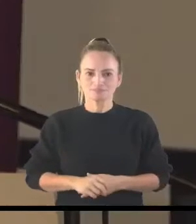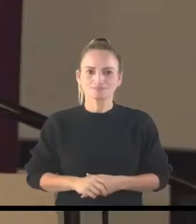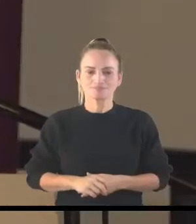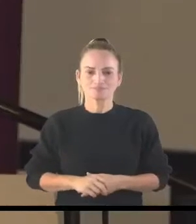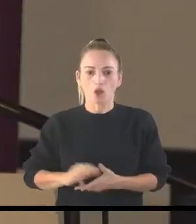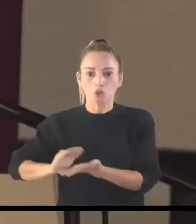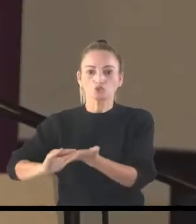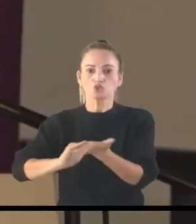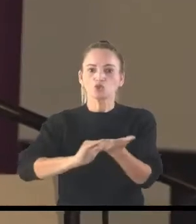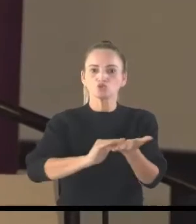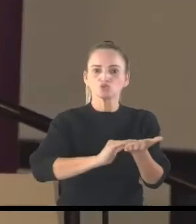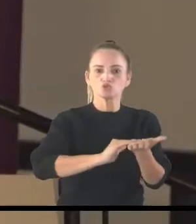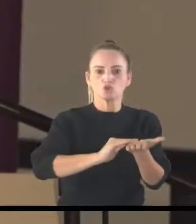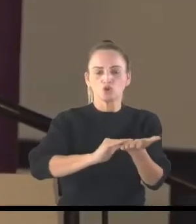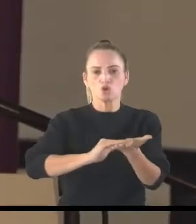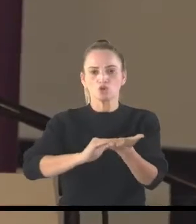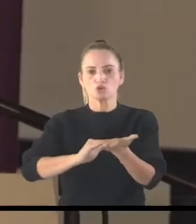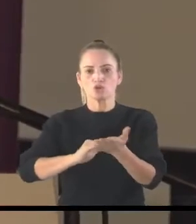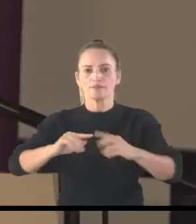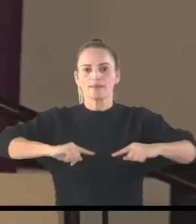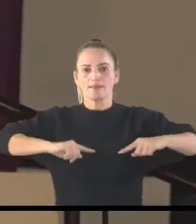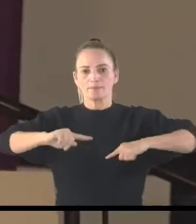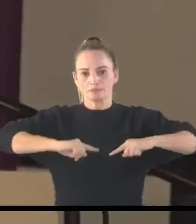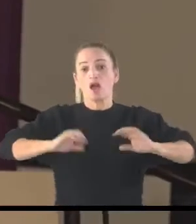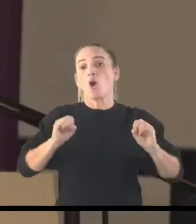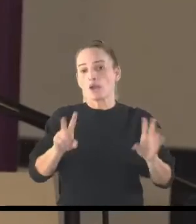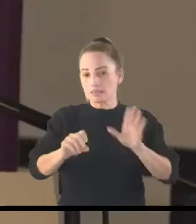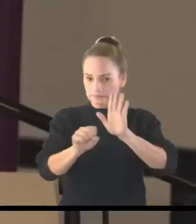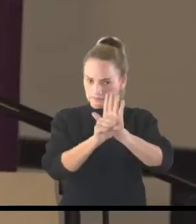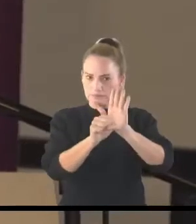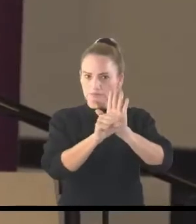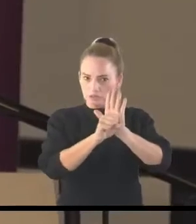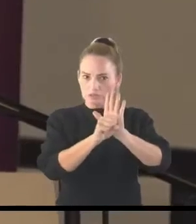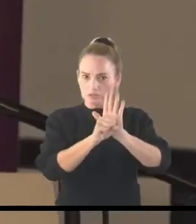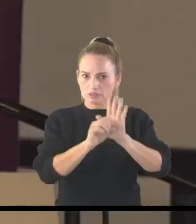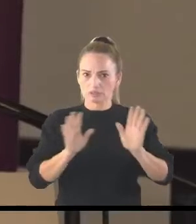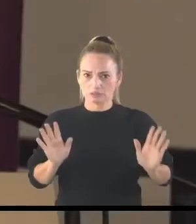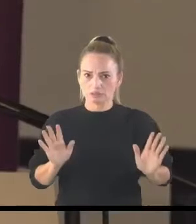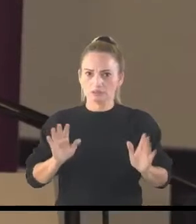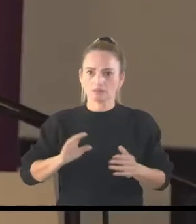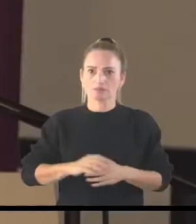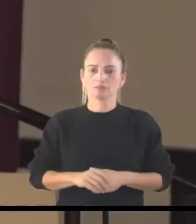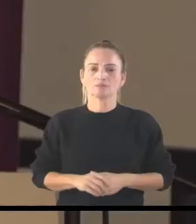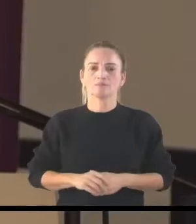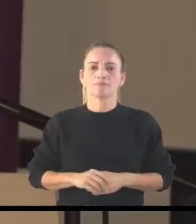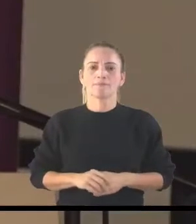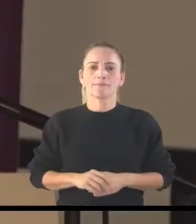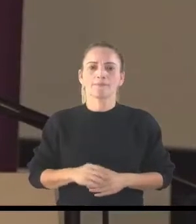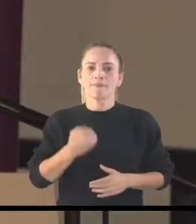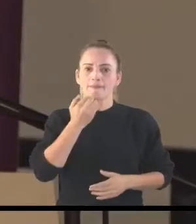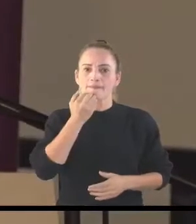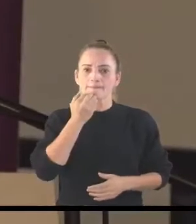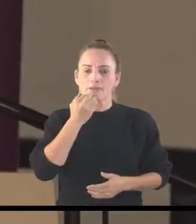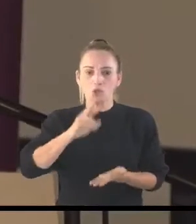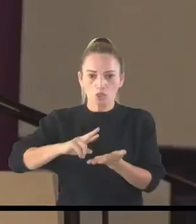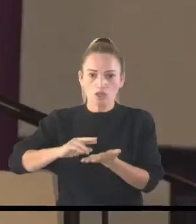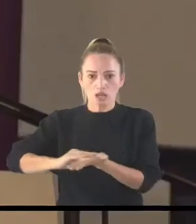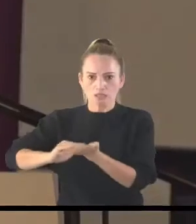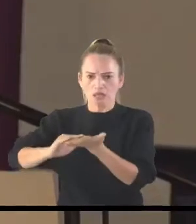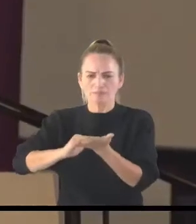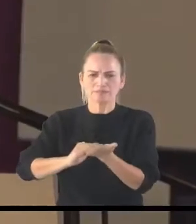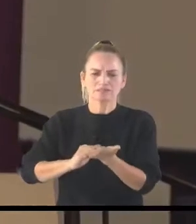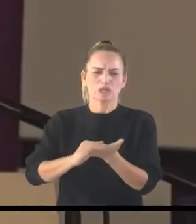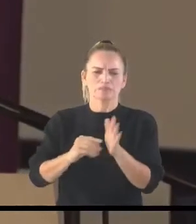esa reparación administrativa, que aunque es simbólica, porque nada va a reparar todo lo que